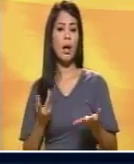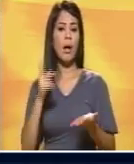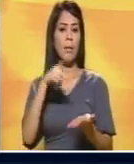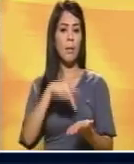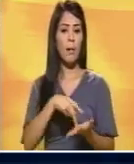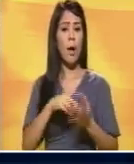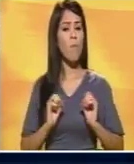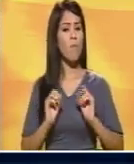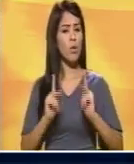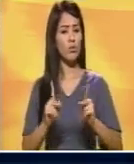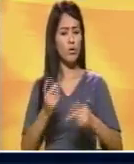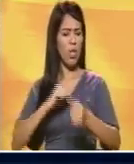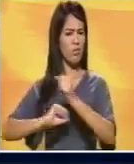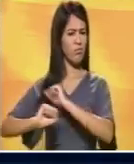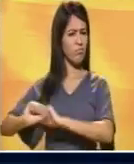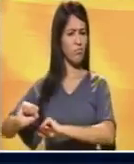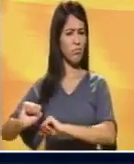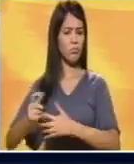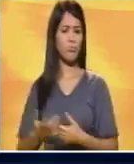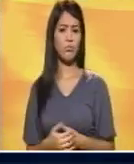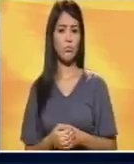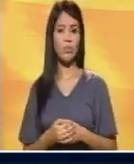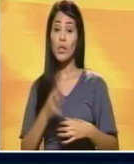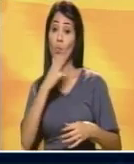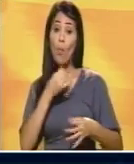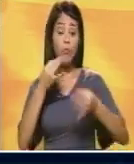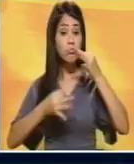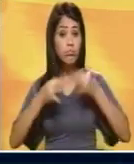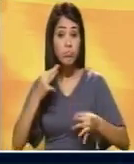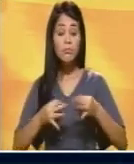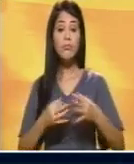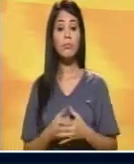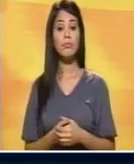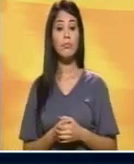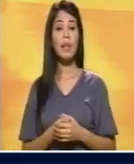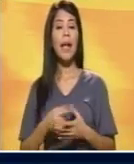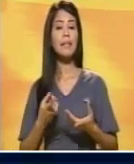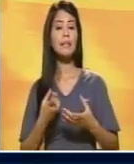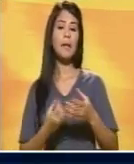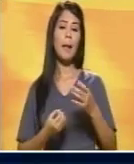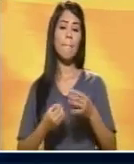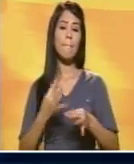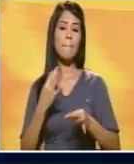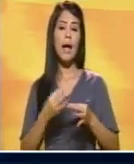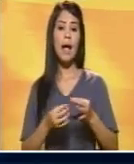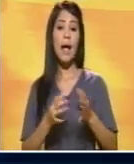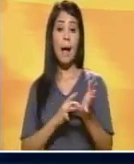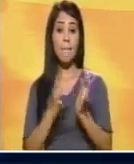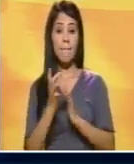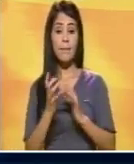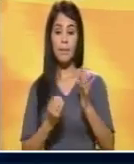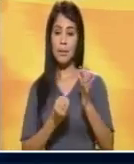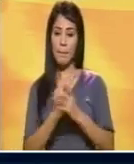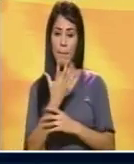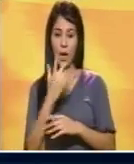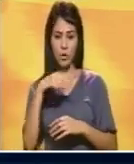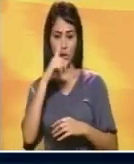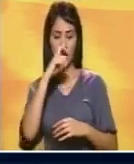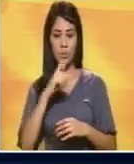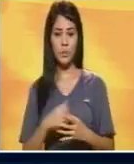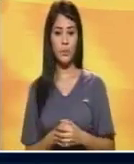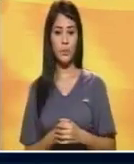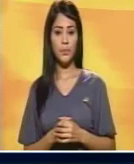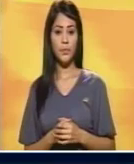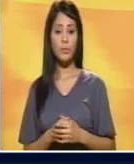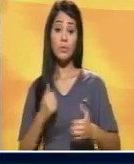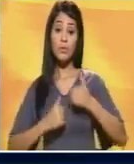oportunidad de rechazar lo que consideran injusticias cometidas entre abril y julio de este año. Respecto a la no sustitución de